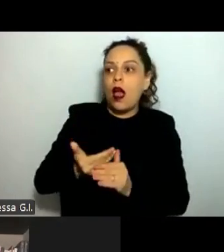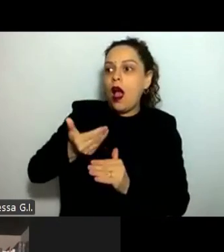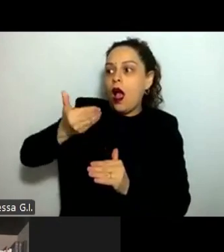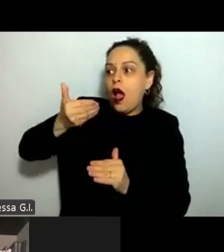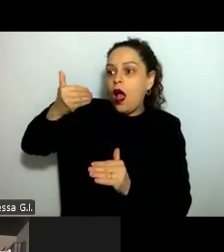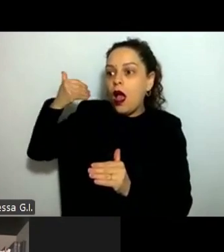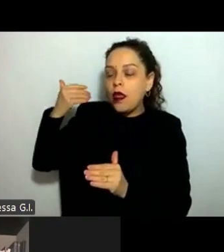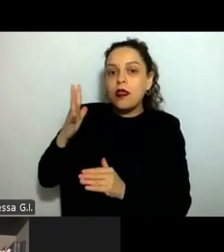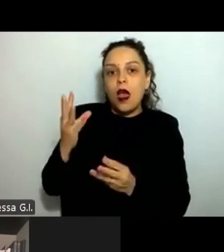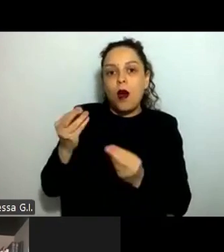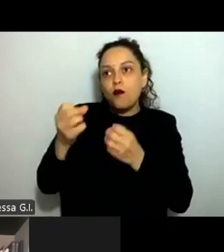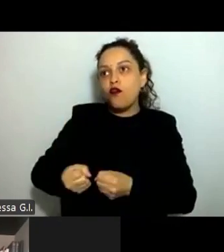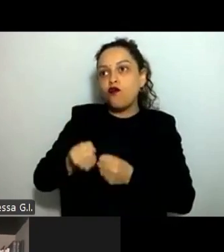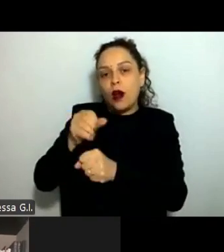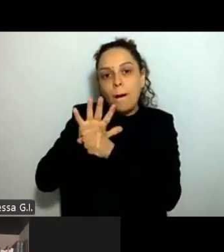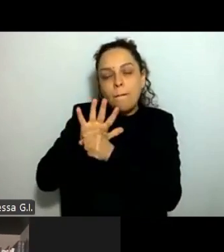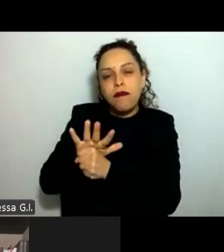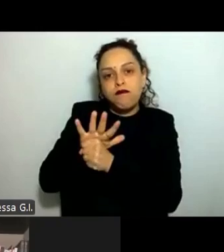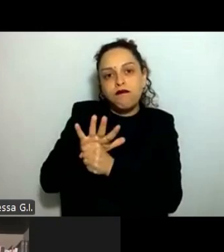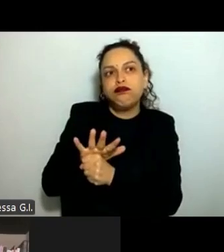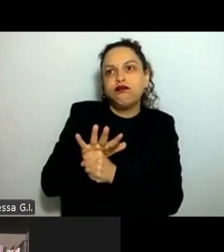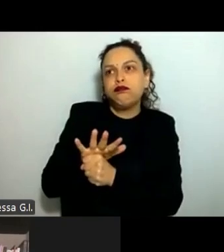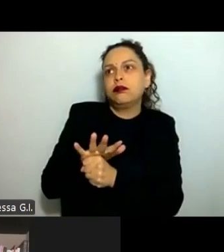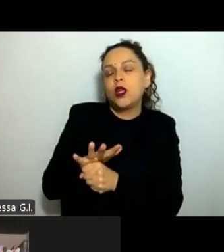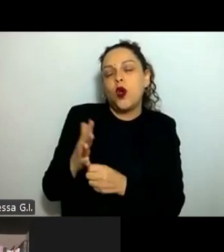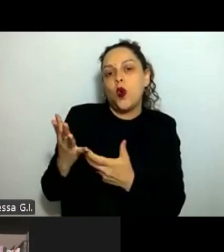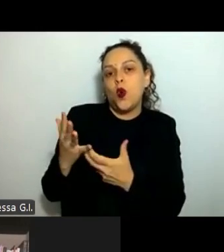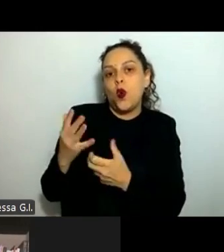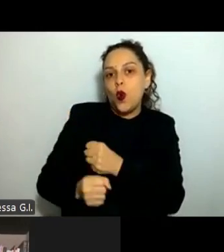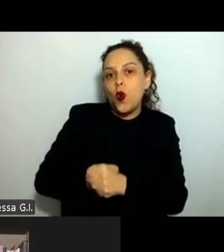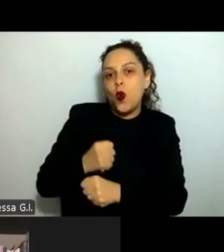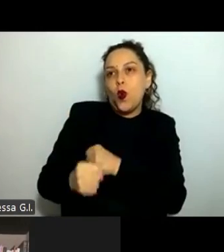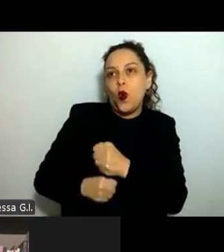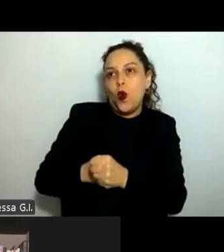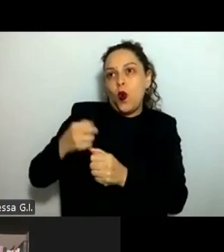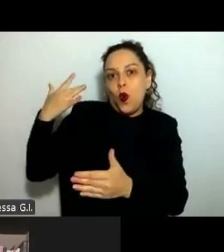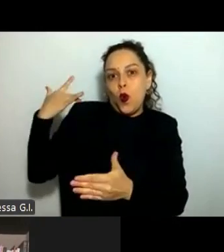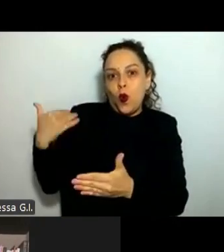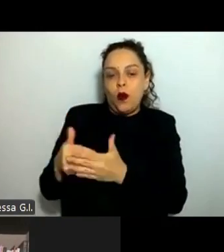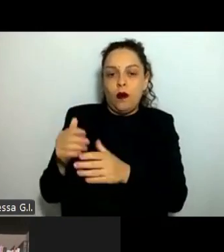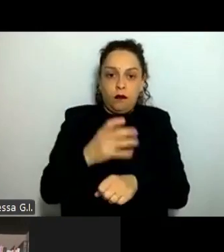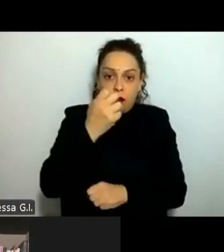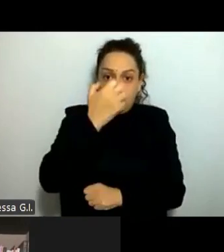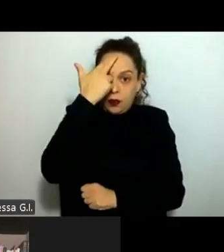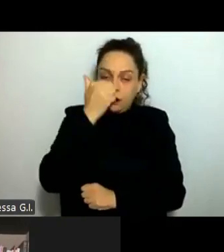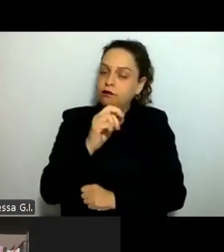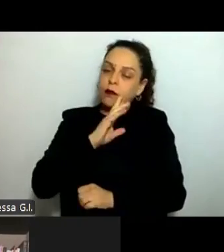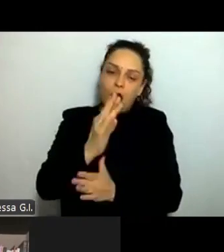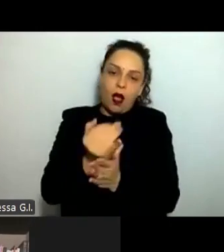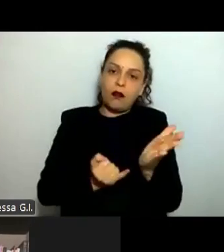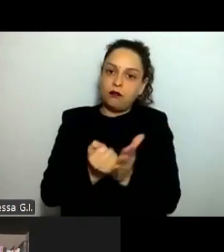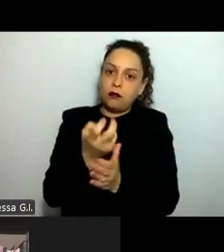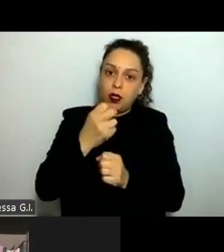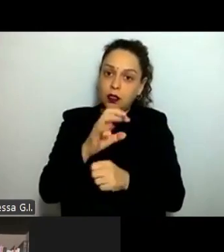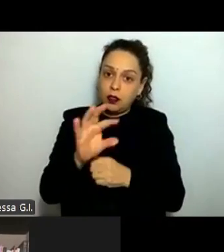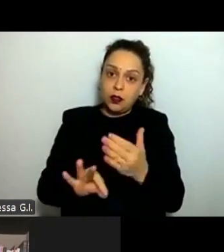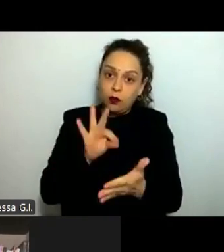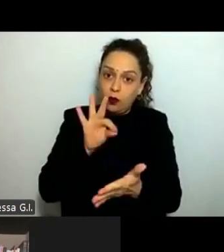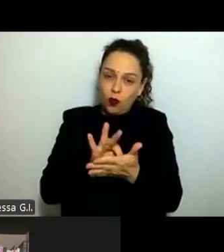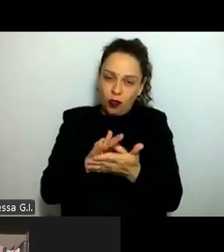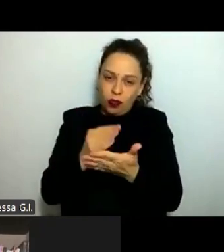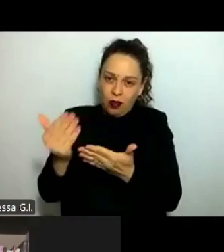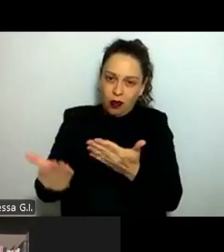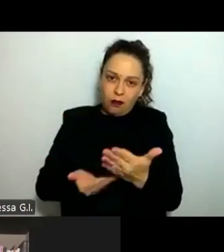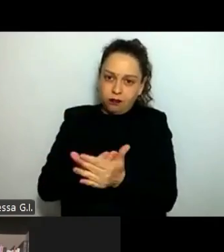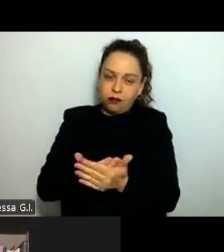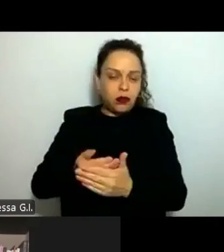tenido en las últimas décadas. Por supuesto, atendiendo a esa petición es que se determinó bajar este punto que evidentemente